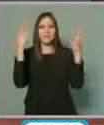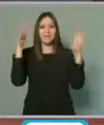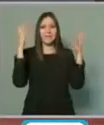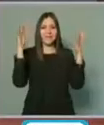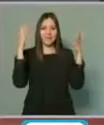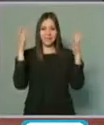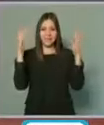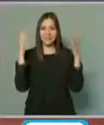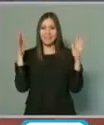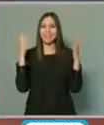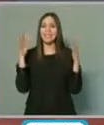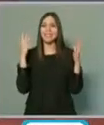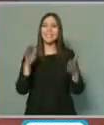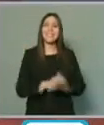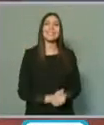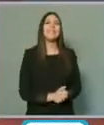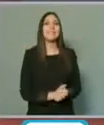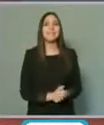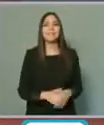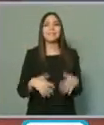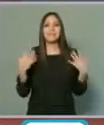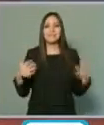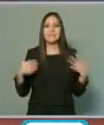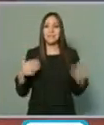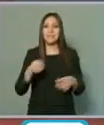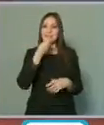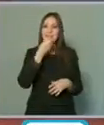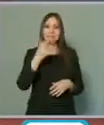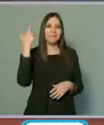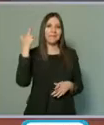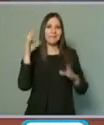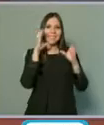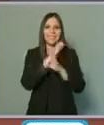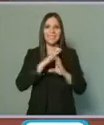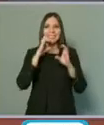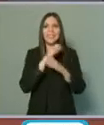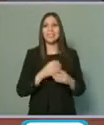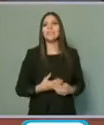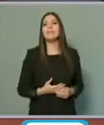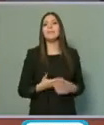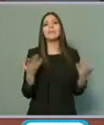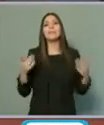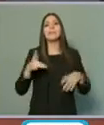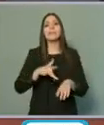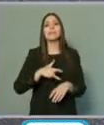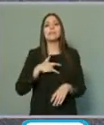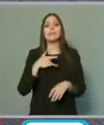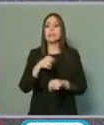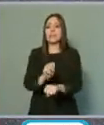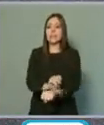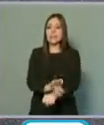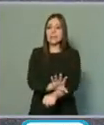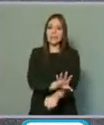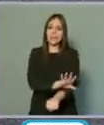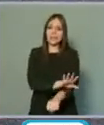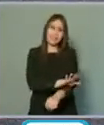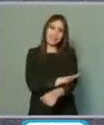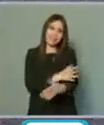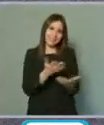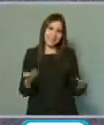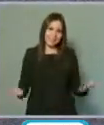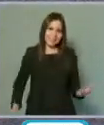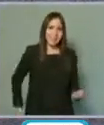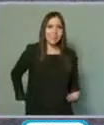¡Bárbara! No, qué bárbaro. Mi amor, no, mira, ay, Dios. Me tienes con el... No, hombre, ay, mi